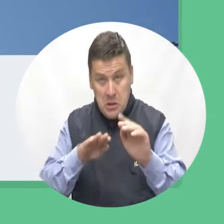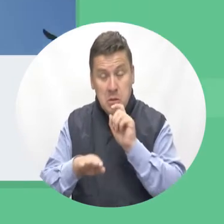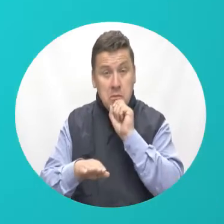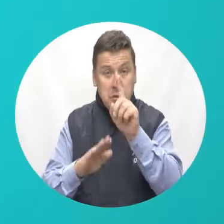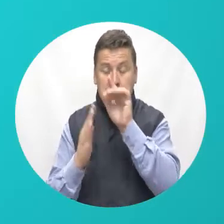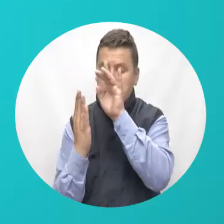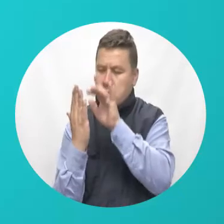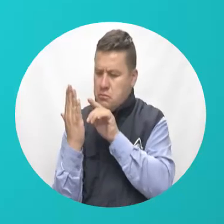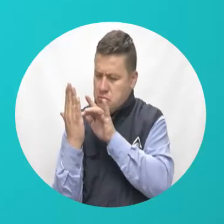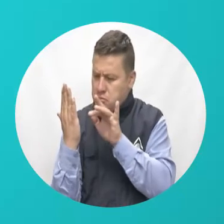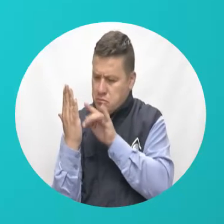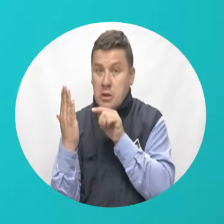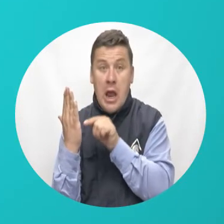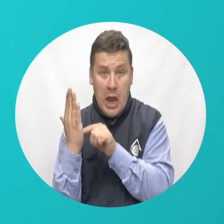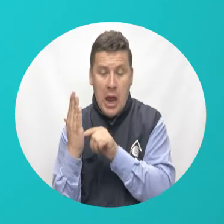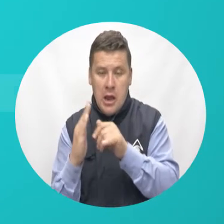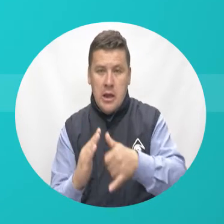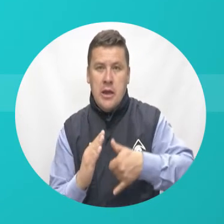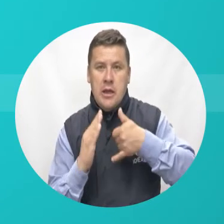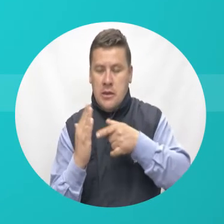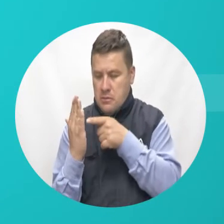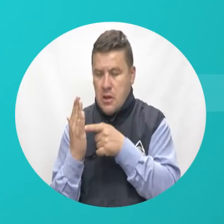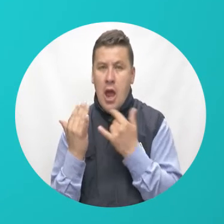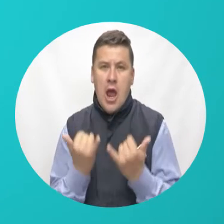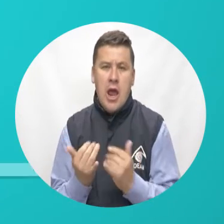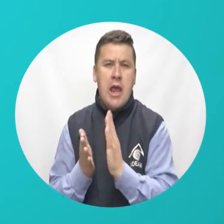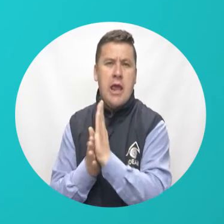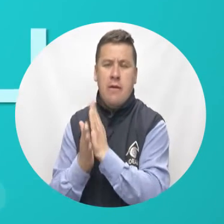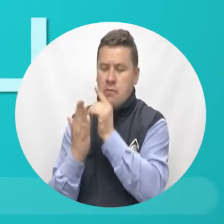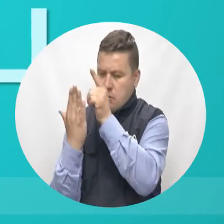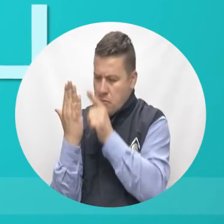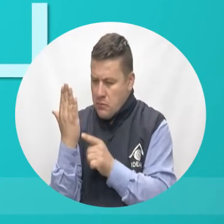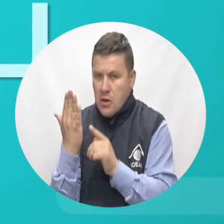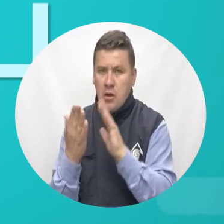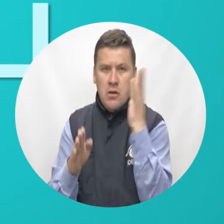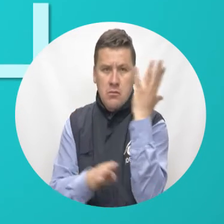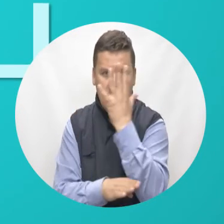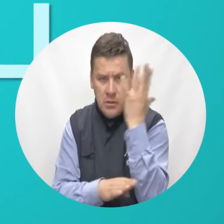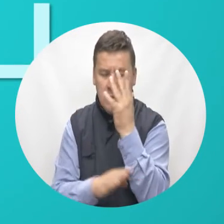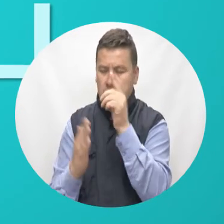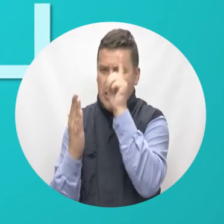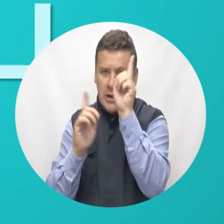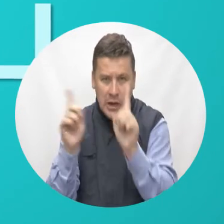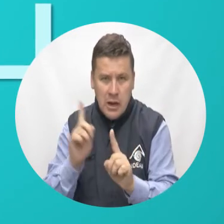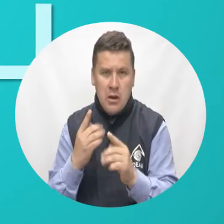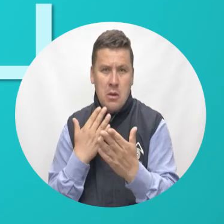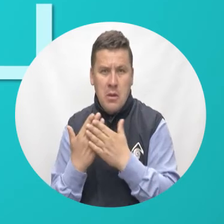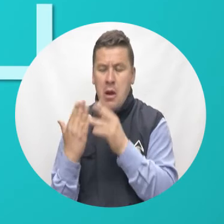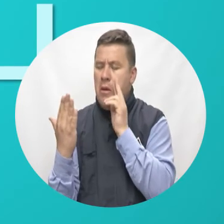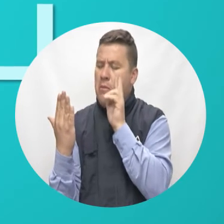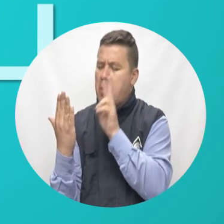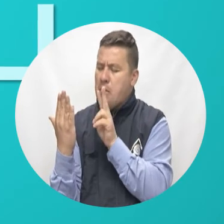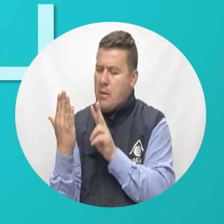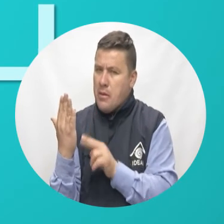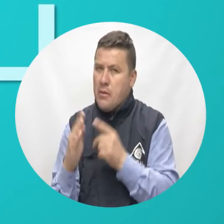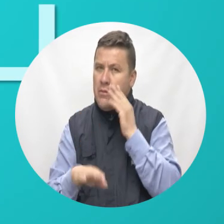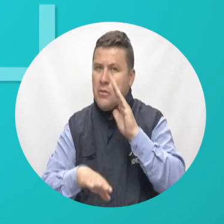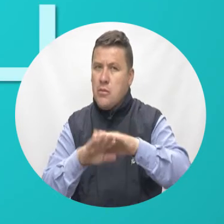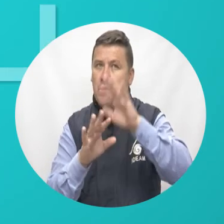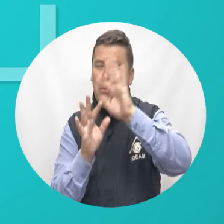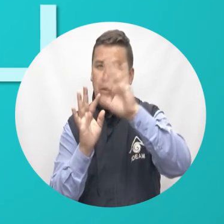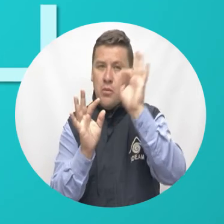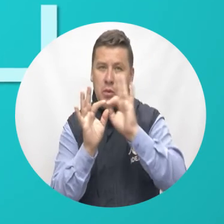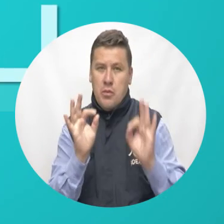www.idean.gov.co. Te invitamos a consultar la aplicación Mi Pronóstico del IDEAN. Ahora con información sobre deforestación, rayos,